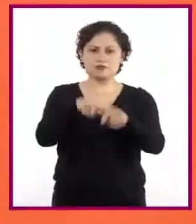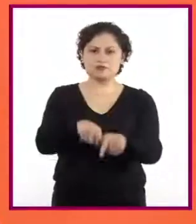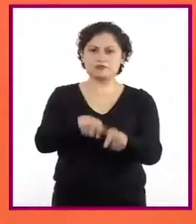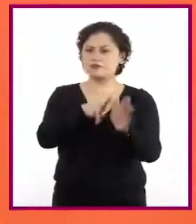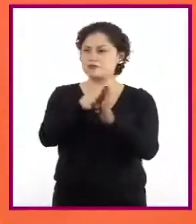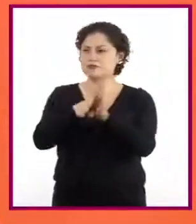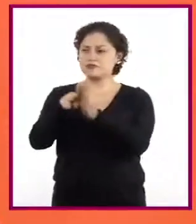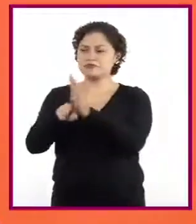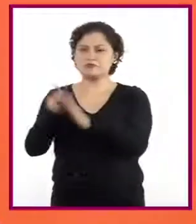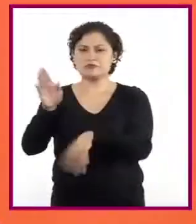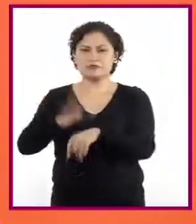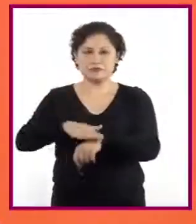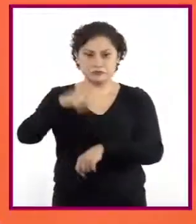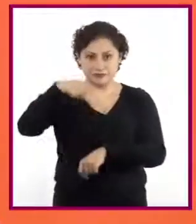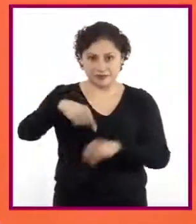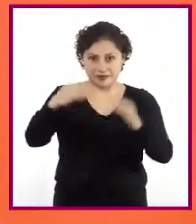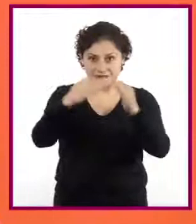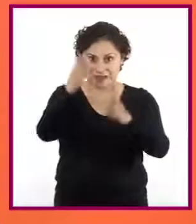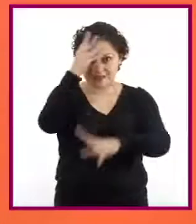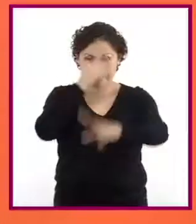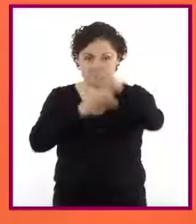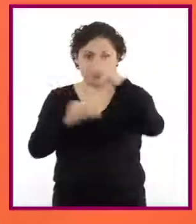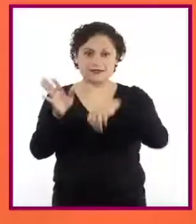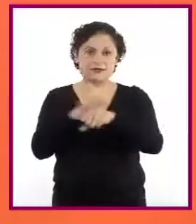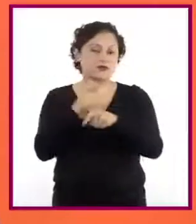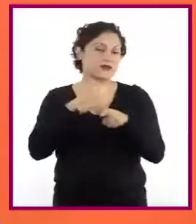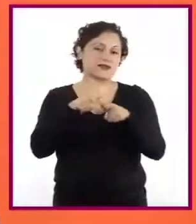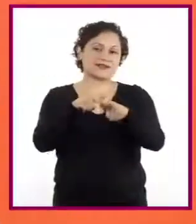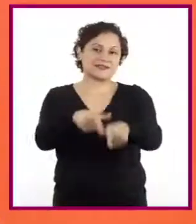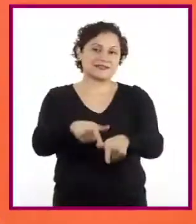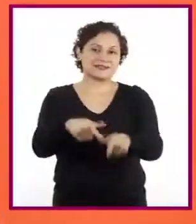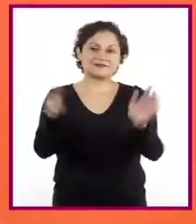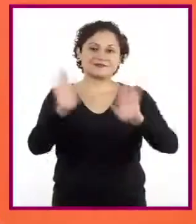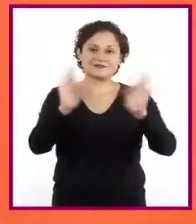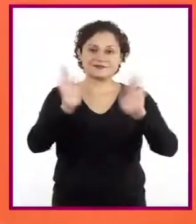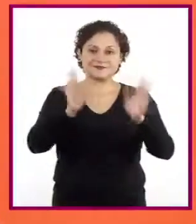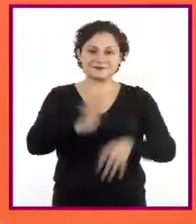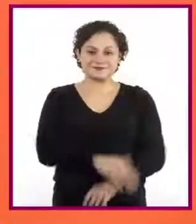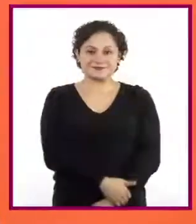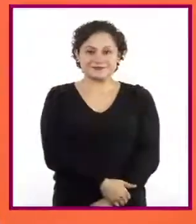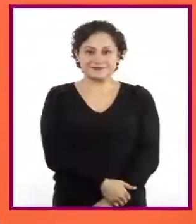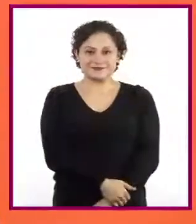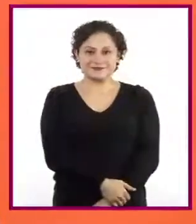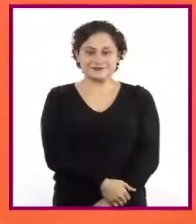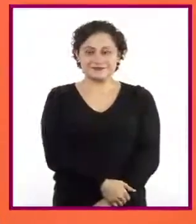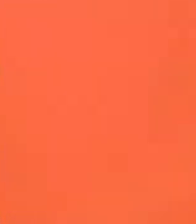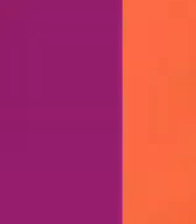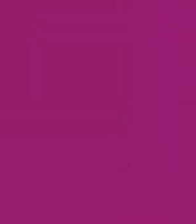Aprende en Casa porque la educación nunca se detiene. ¡Hasta pronto! ¡Hasta pronto!